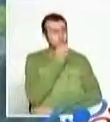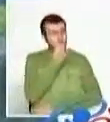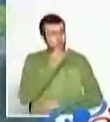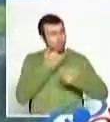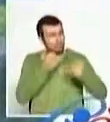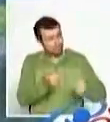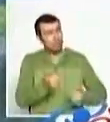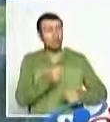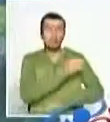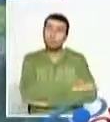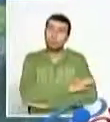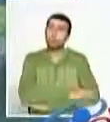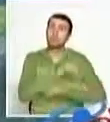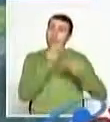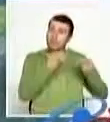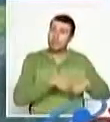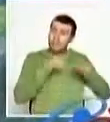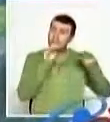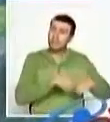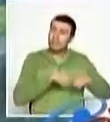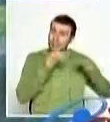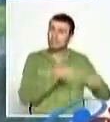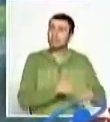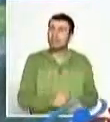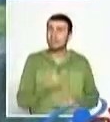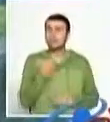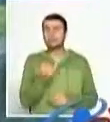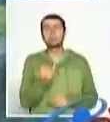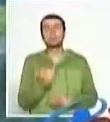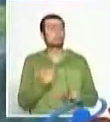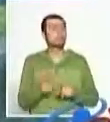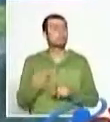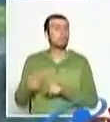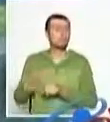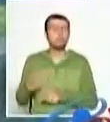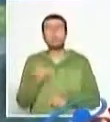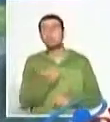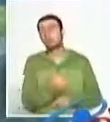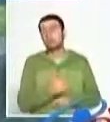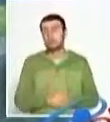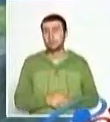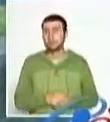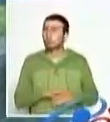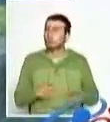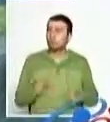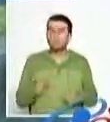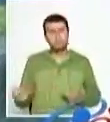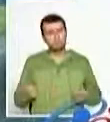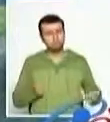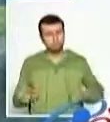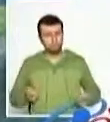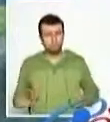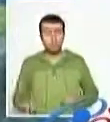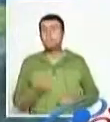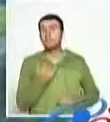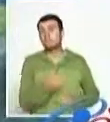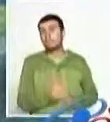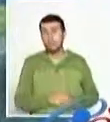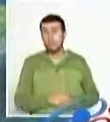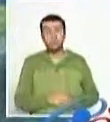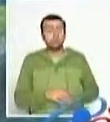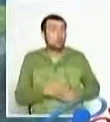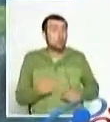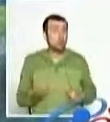de vida saludables, hasta la forma de pensamientos negativos, cómo se pueden bloquear y cómo nosotros podemos manejar